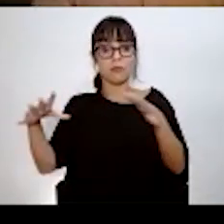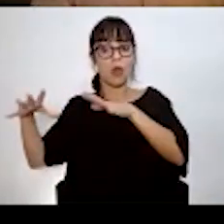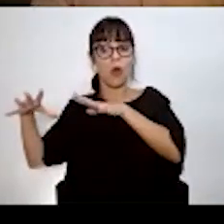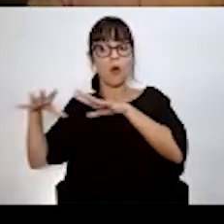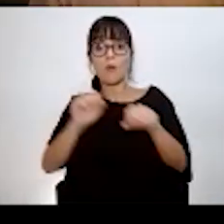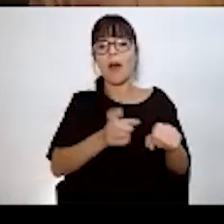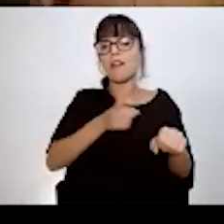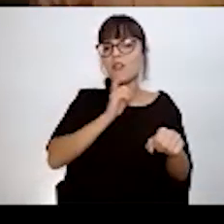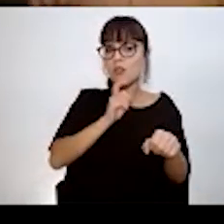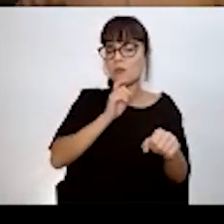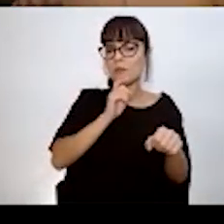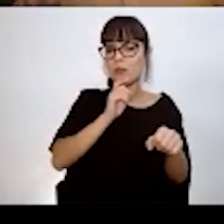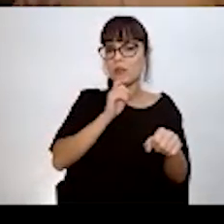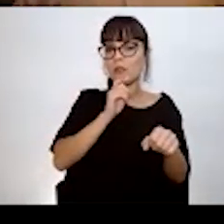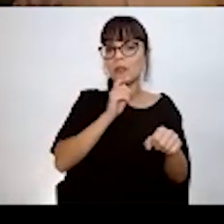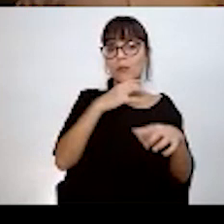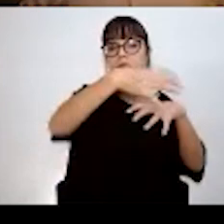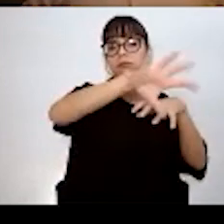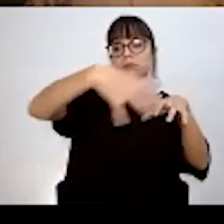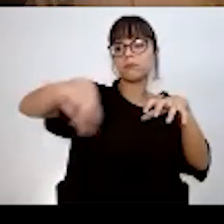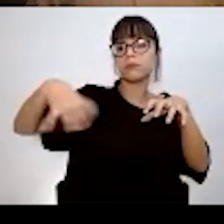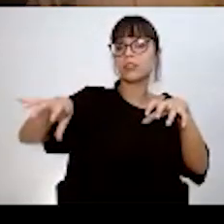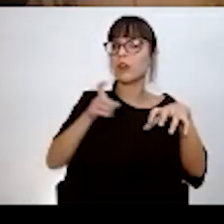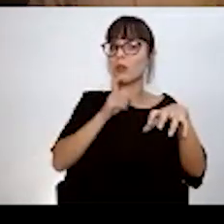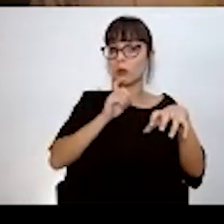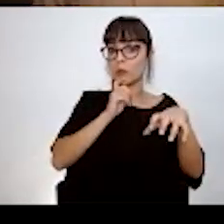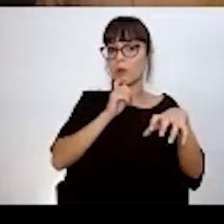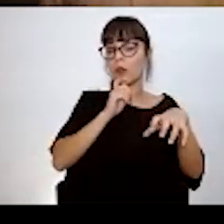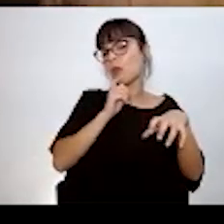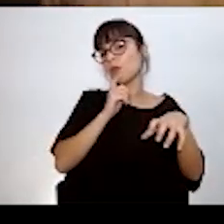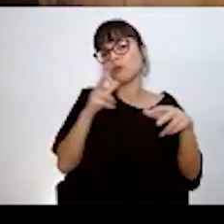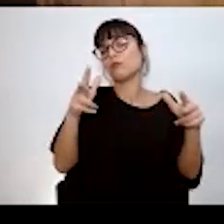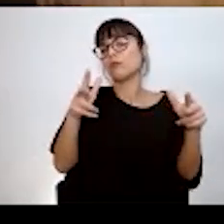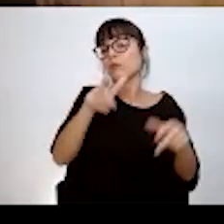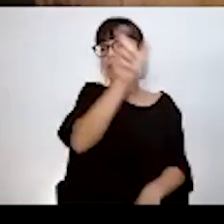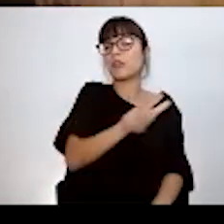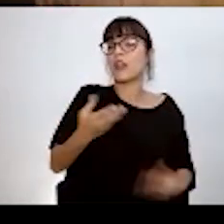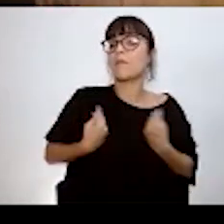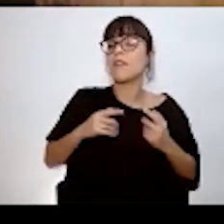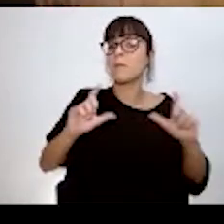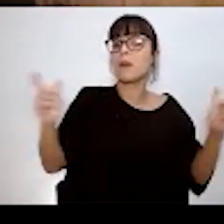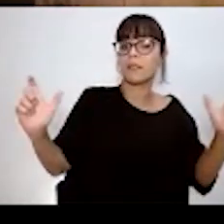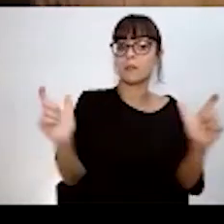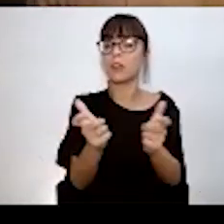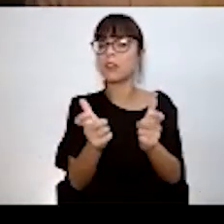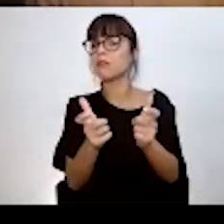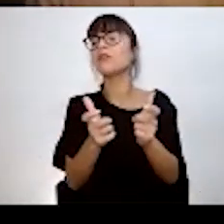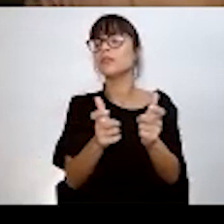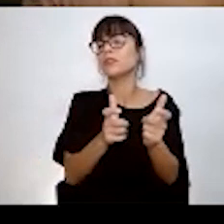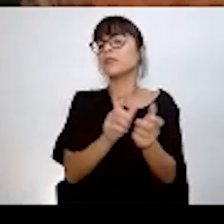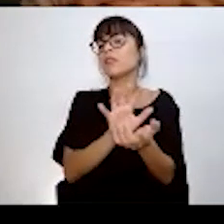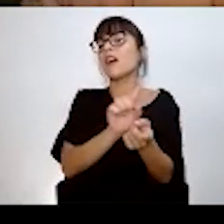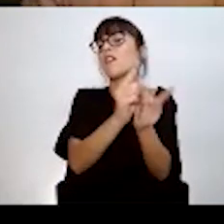de personas o qué impacto demográfico tenían las diferentes formas de vida en este territorio. Y como les